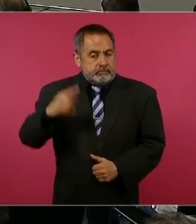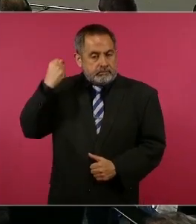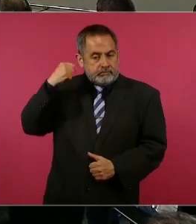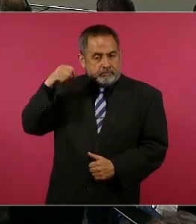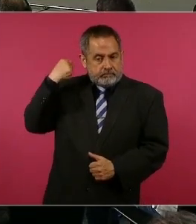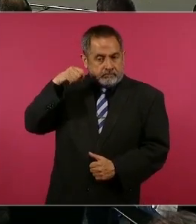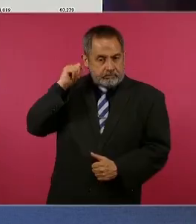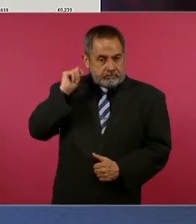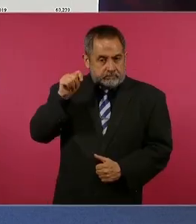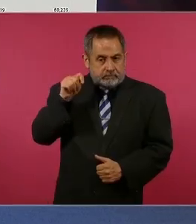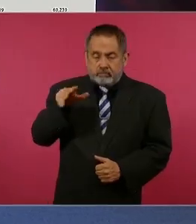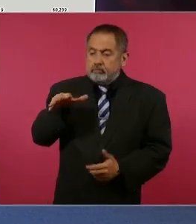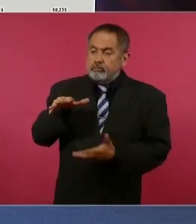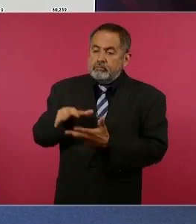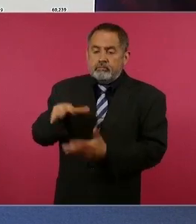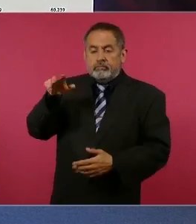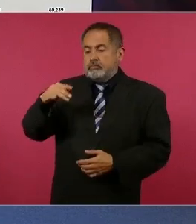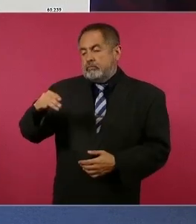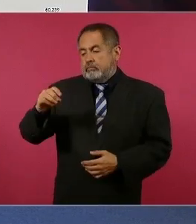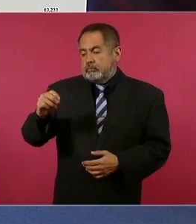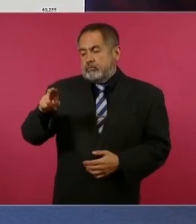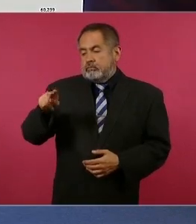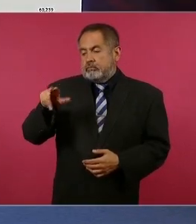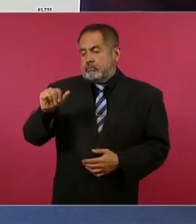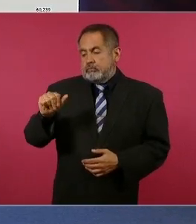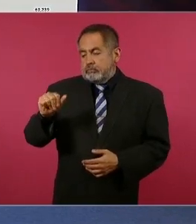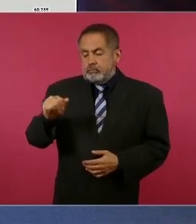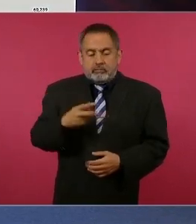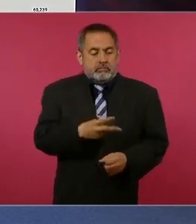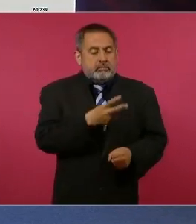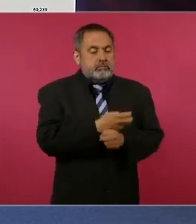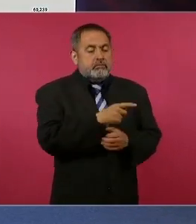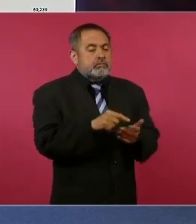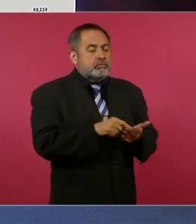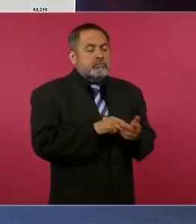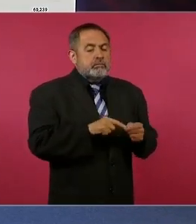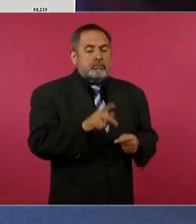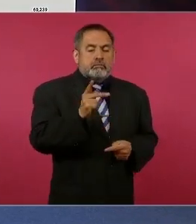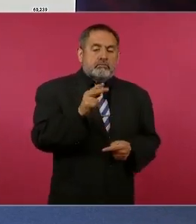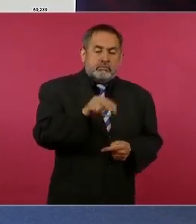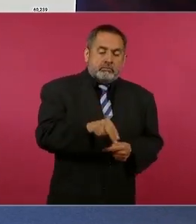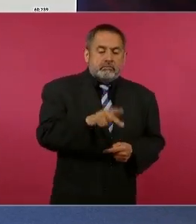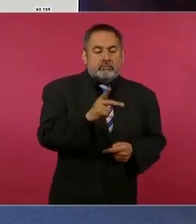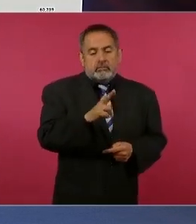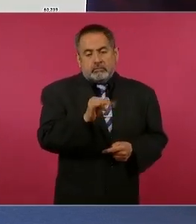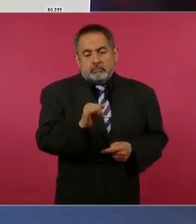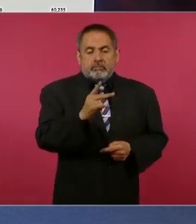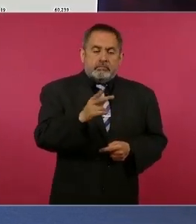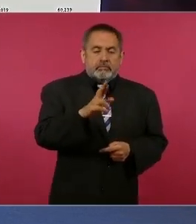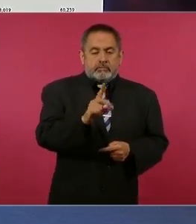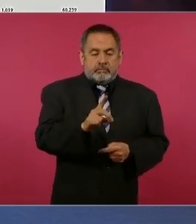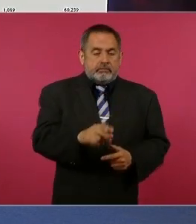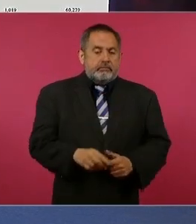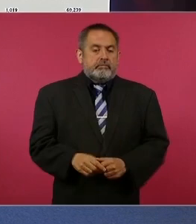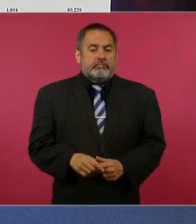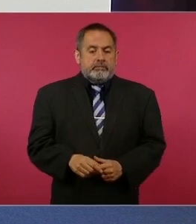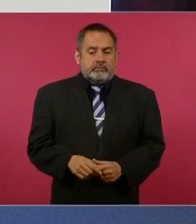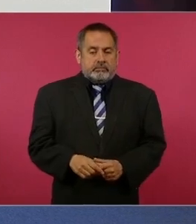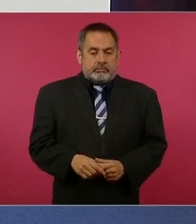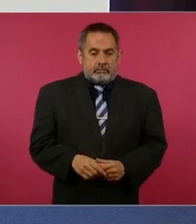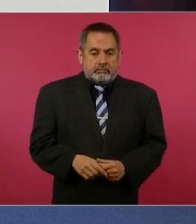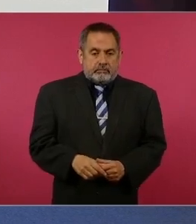Tabasco, por mayoría, Morena y primera minoría, PAN, PRI, PRD.